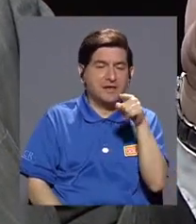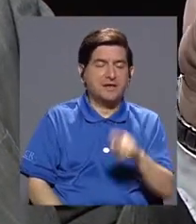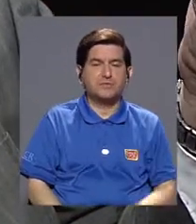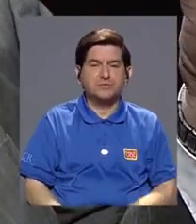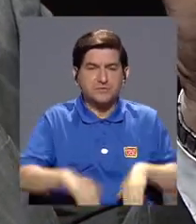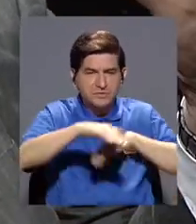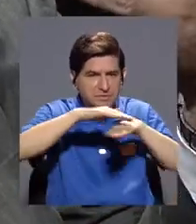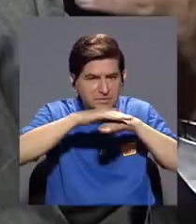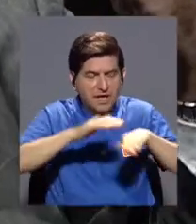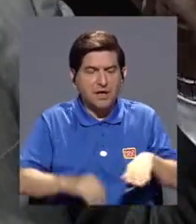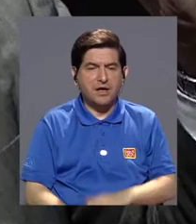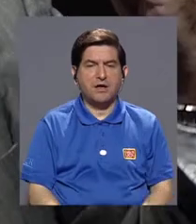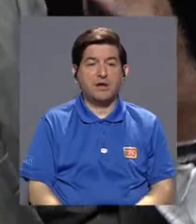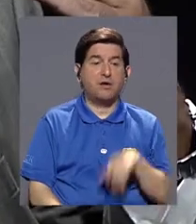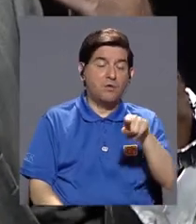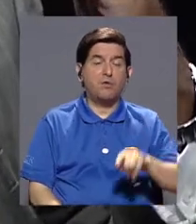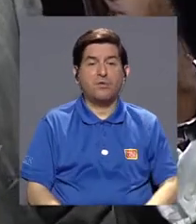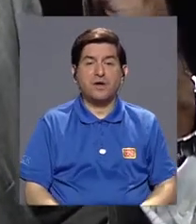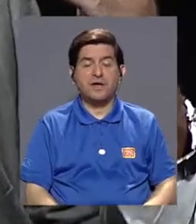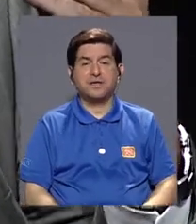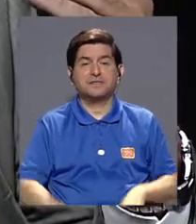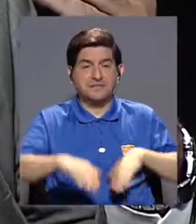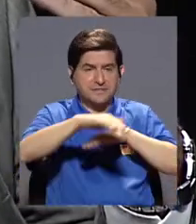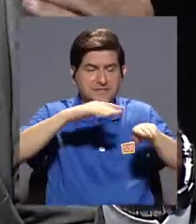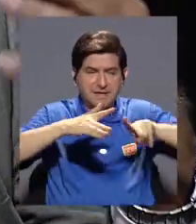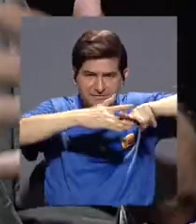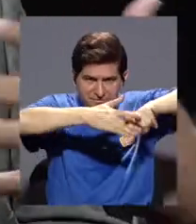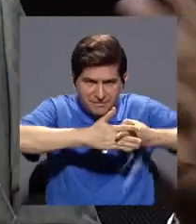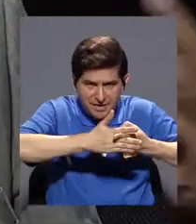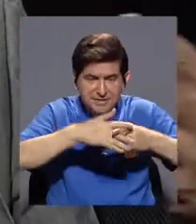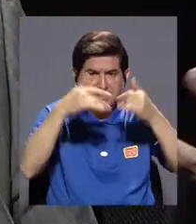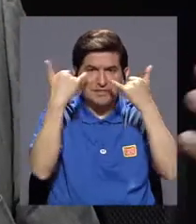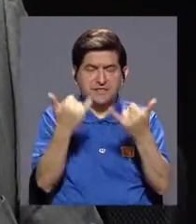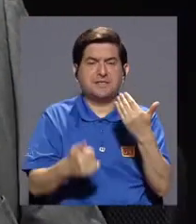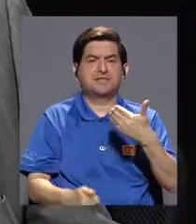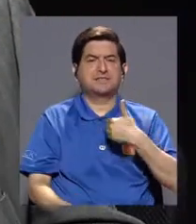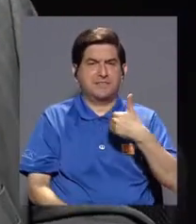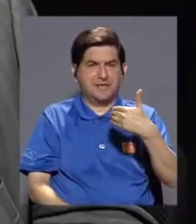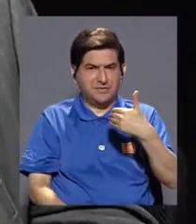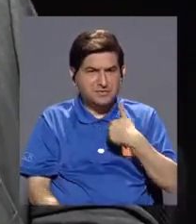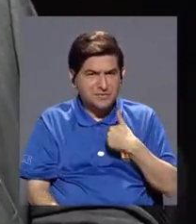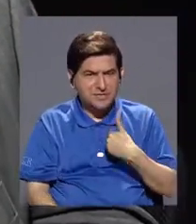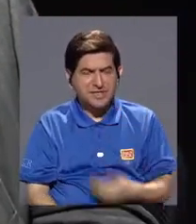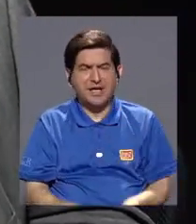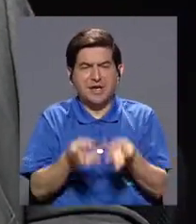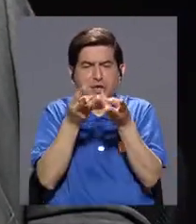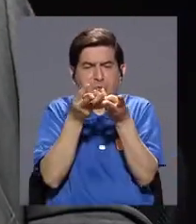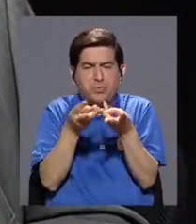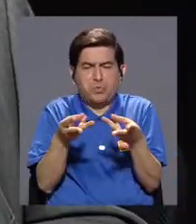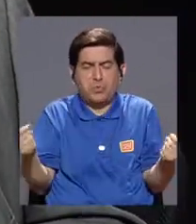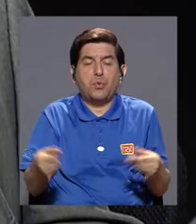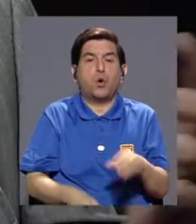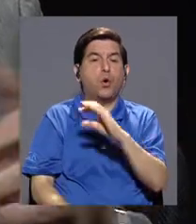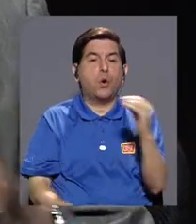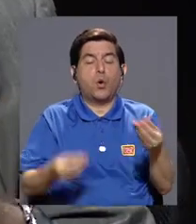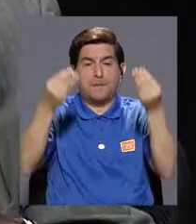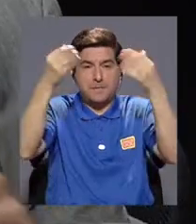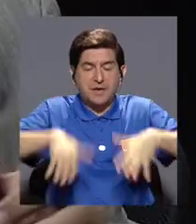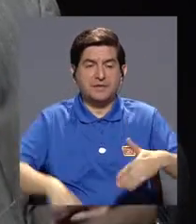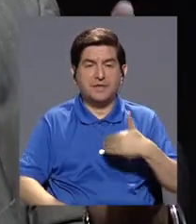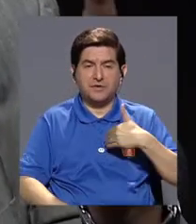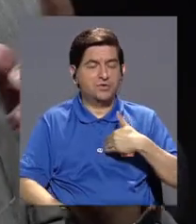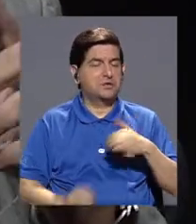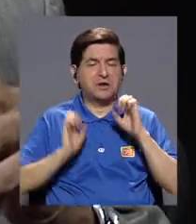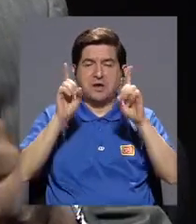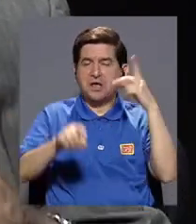pararse, o si los hombros en los que hay que pararse ya usted los tiene diluidos y perdidos, porque no hay